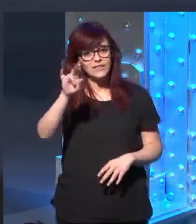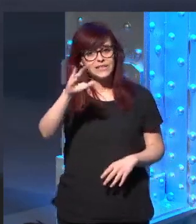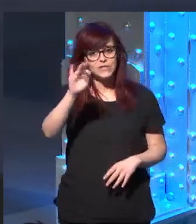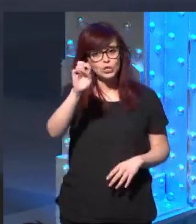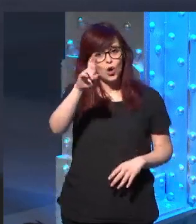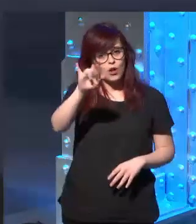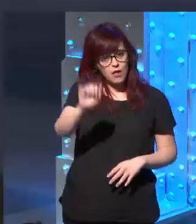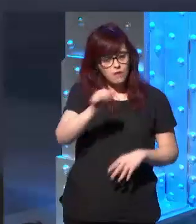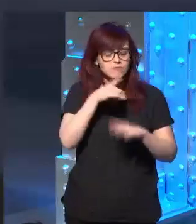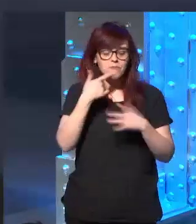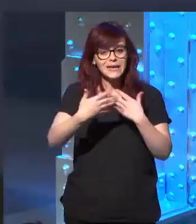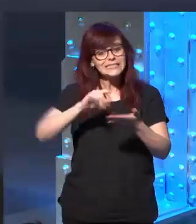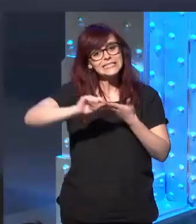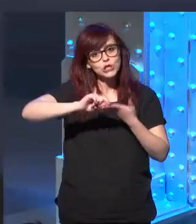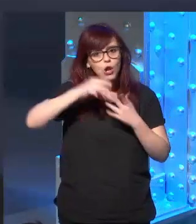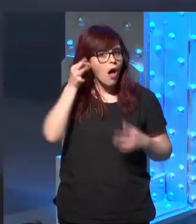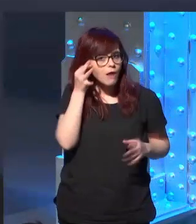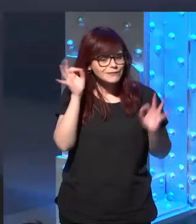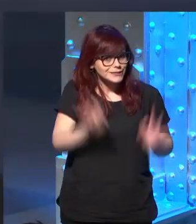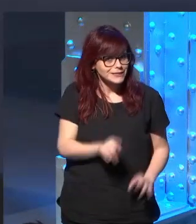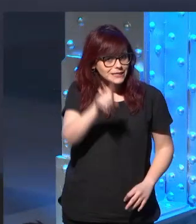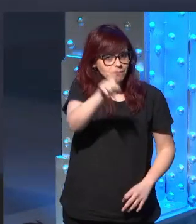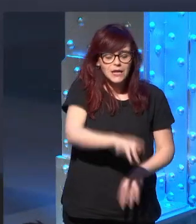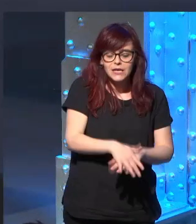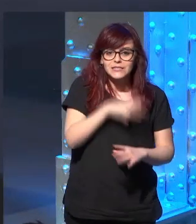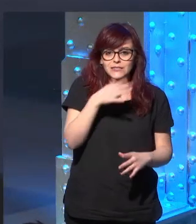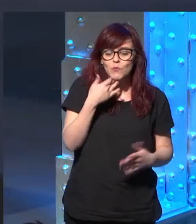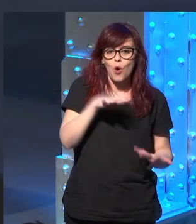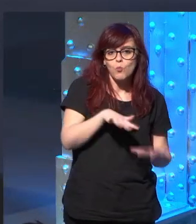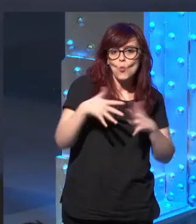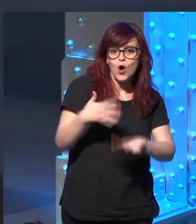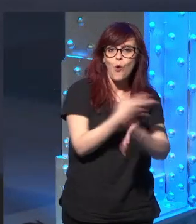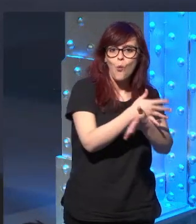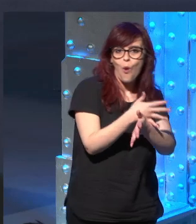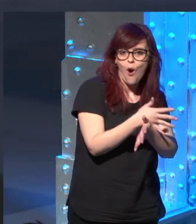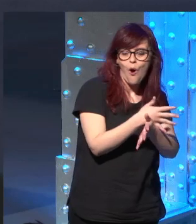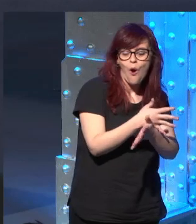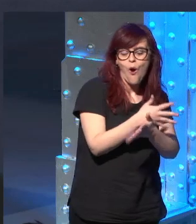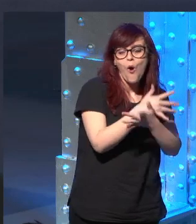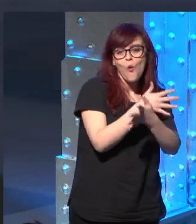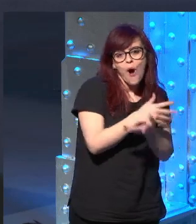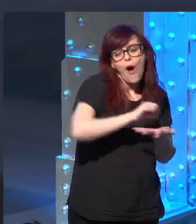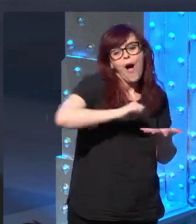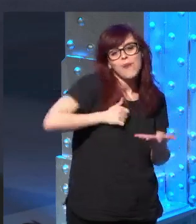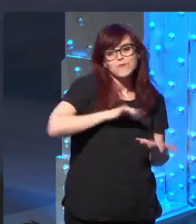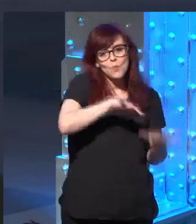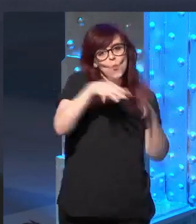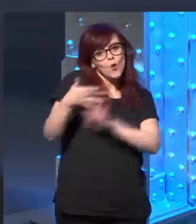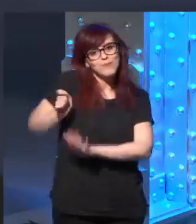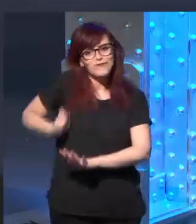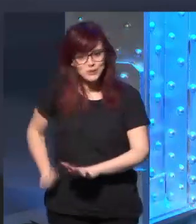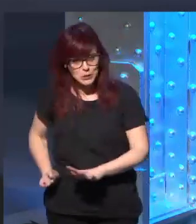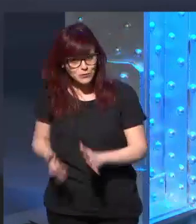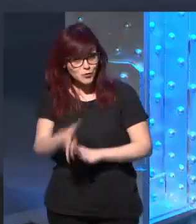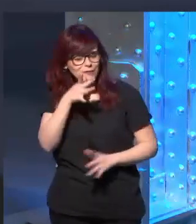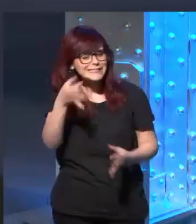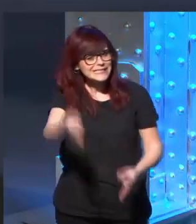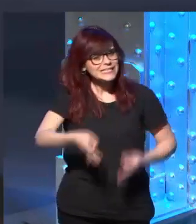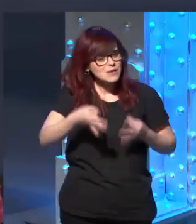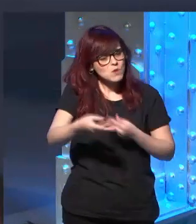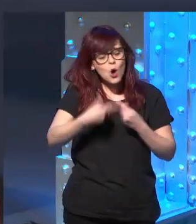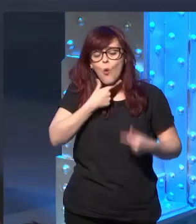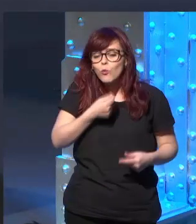también, dice que es una suerte esta profesionalización del juego. Y yo lo veo exactamente así, ¿no? Como lo que más me ha gustado